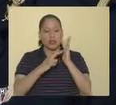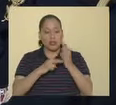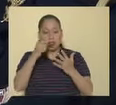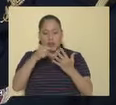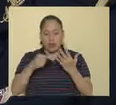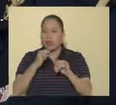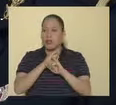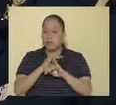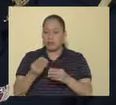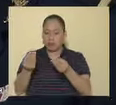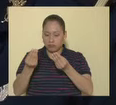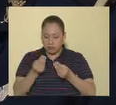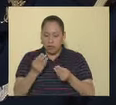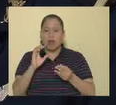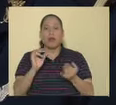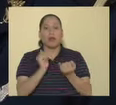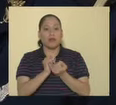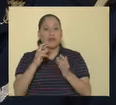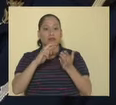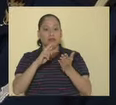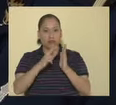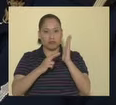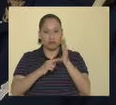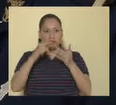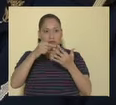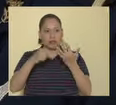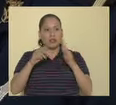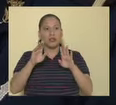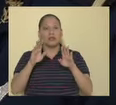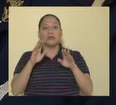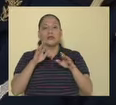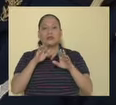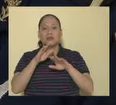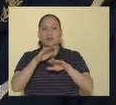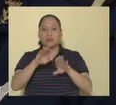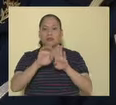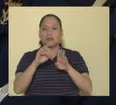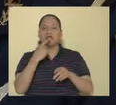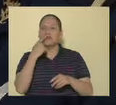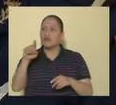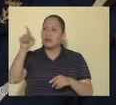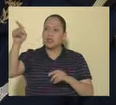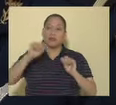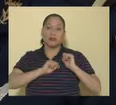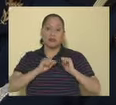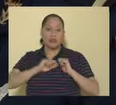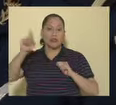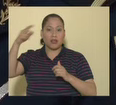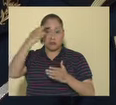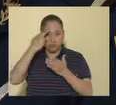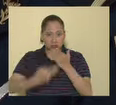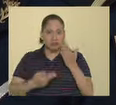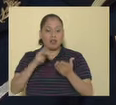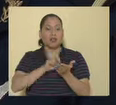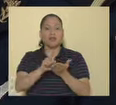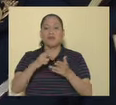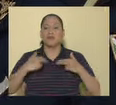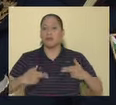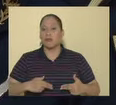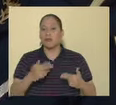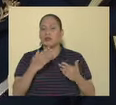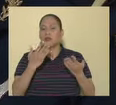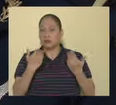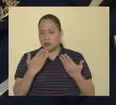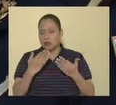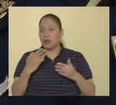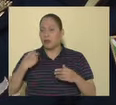de información o los requerimientos de aquellos casos en donde se acusaba al personal militar de violar derechos humanos, y que tenemos